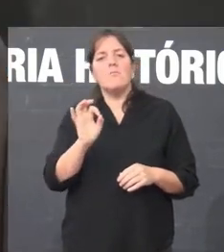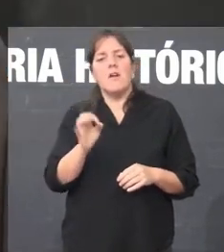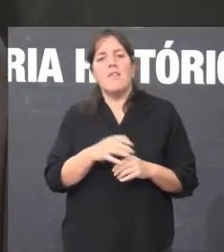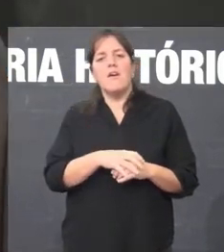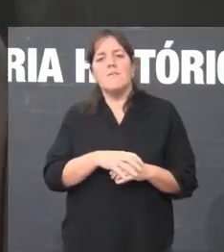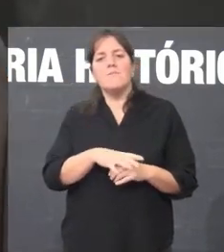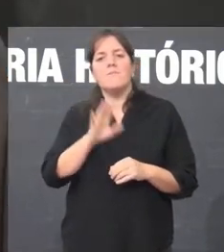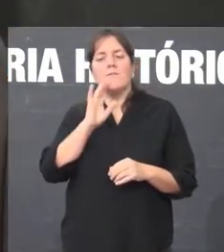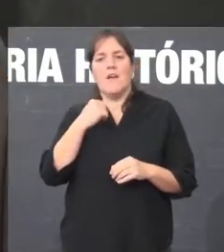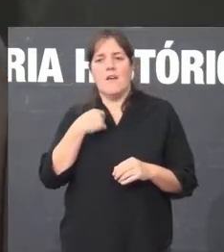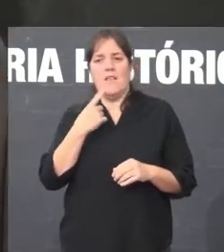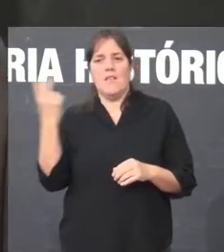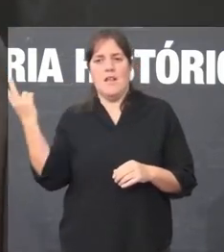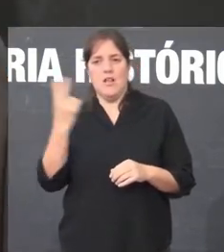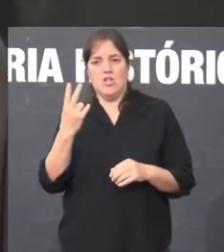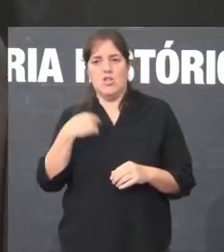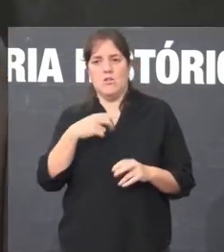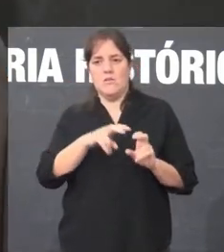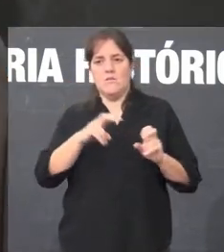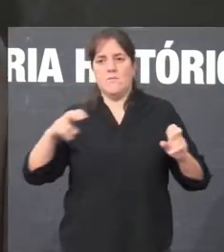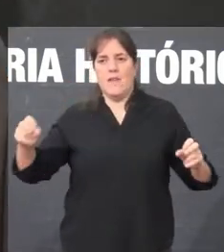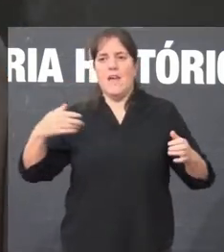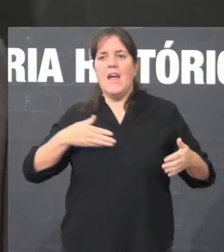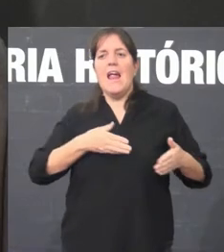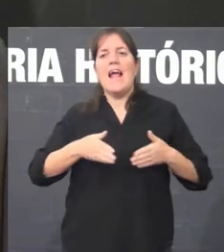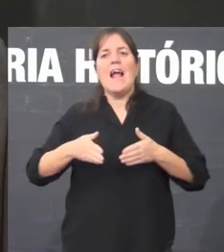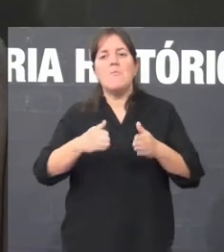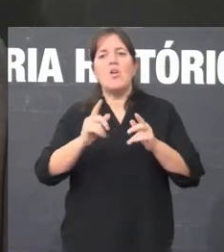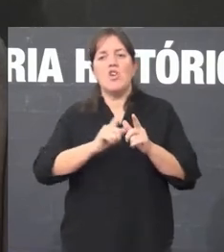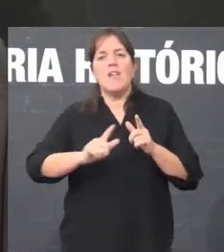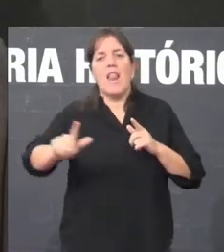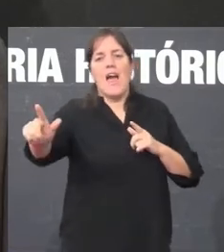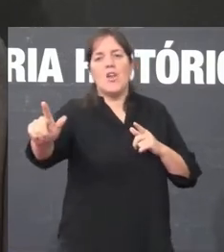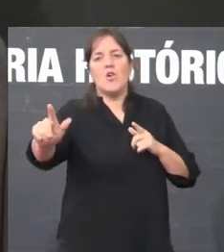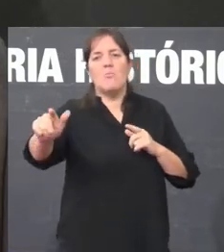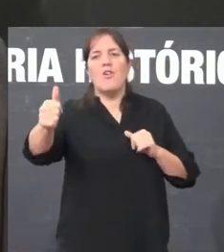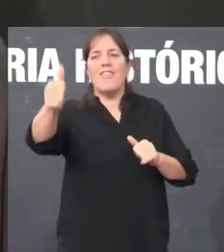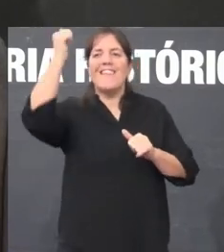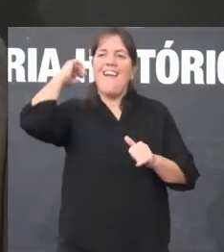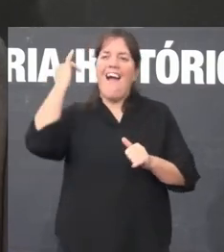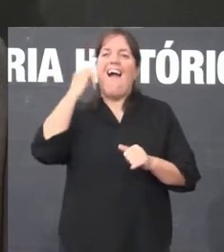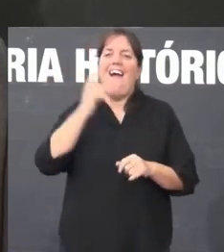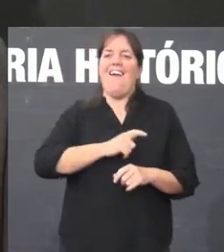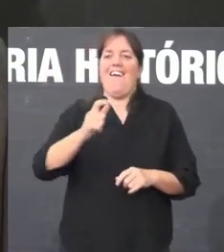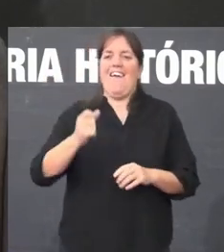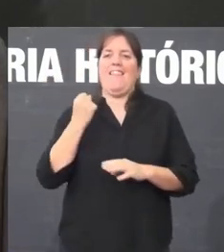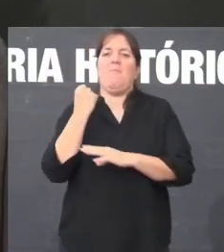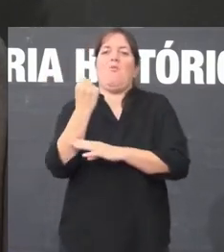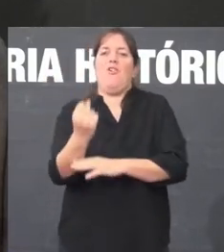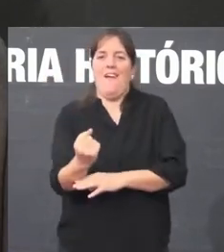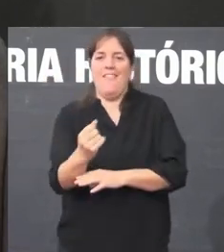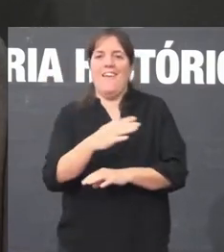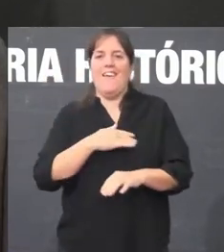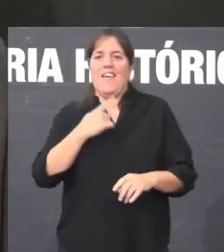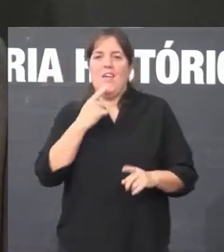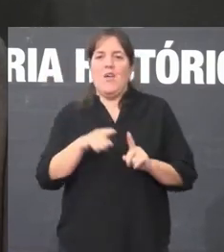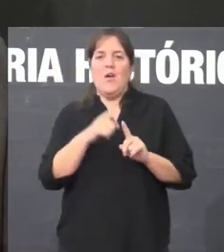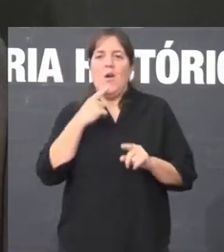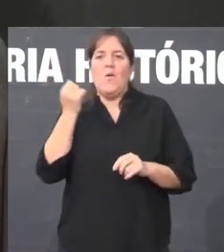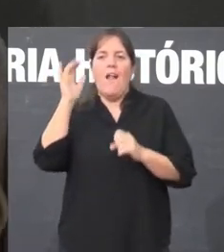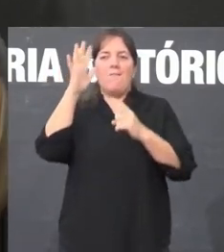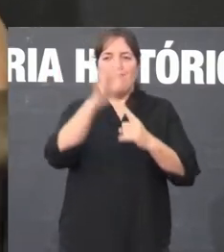túas intervencións, non, o camiño é largo, pero detrás virá máis xente, non? Quero decir, non puideron